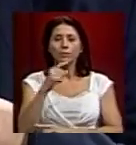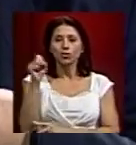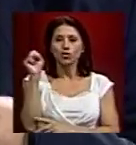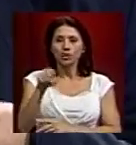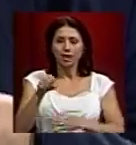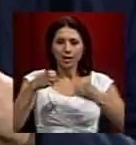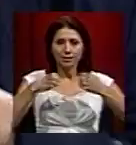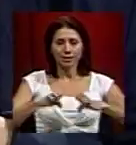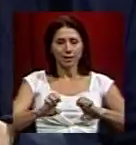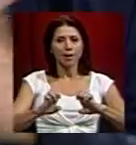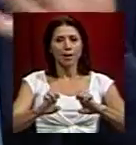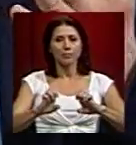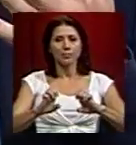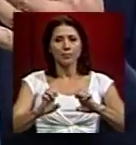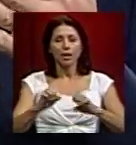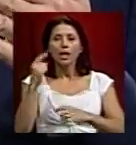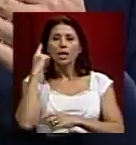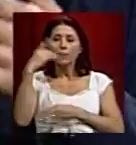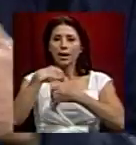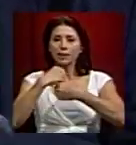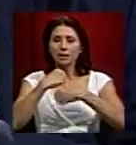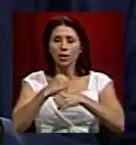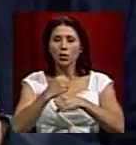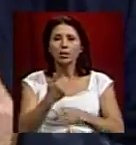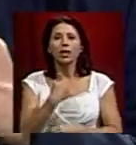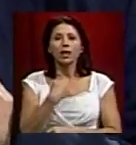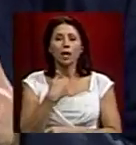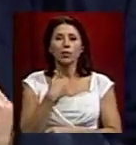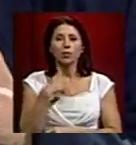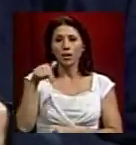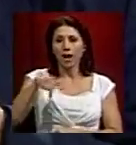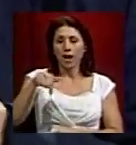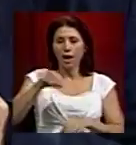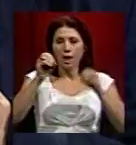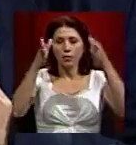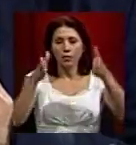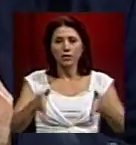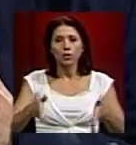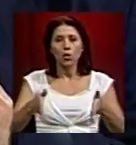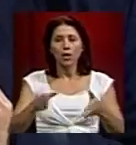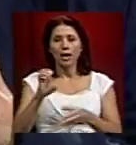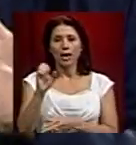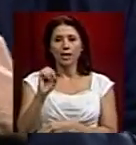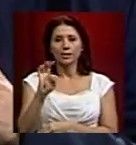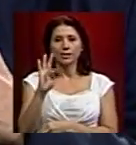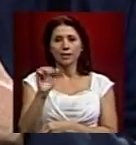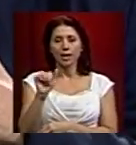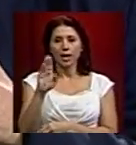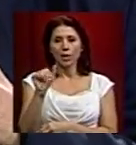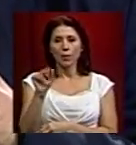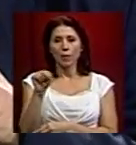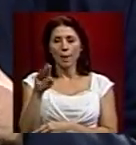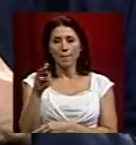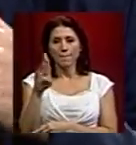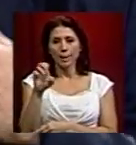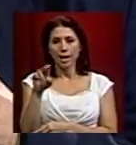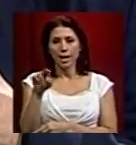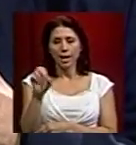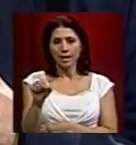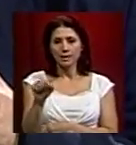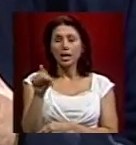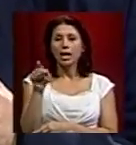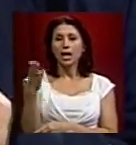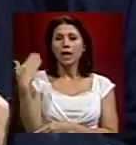a la estrategia y para hacerlo tenemos al profesor Esteban Brenes, quien